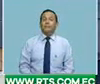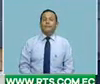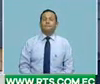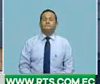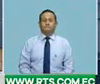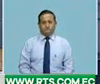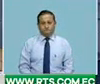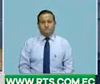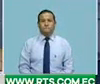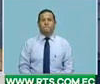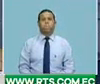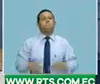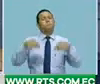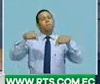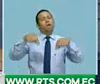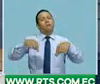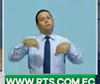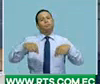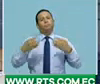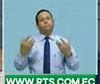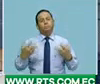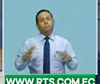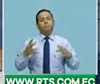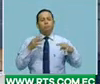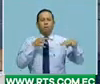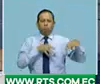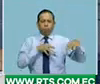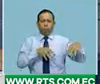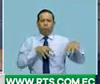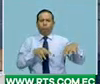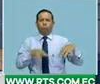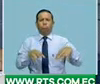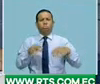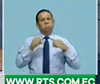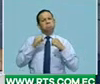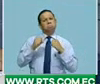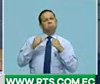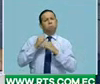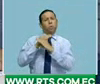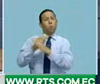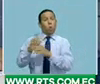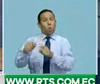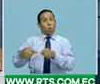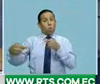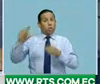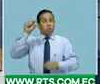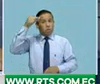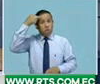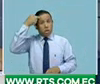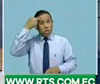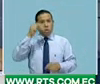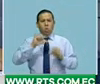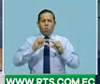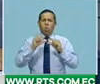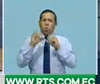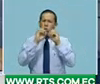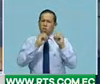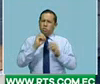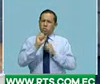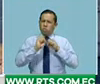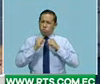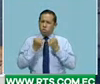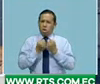Sin incidentes, se realizó la marcha contra el gobierno en el centro de Guayaquil. Varias organizaciones sociales caminaron a lo largo de la avenida 9 de